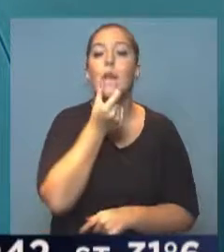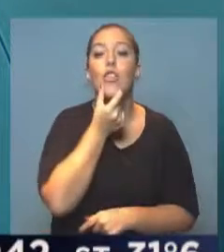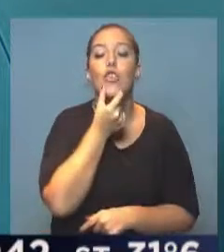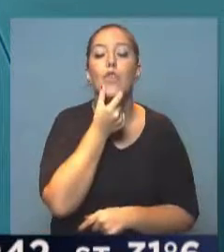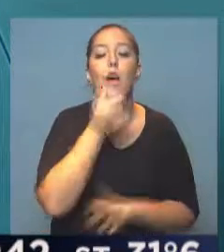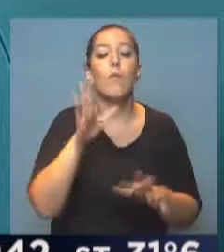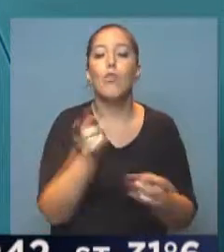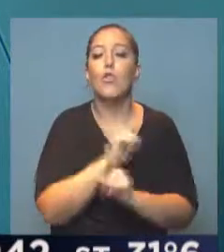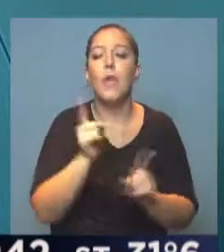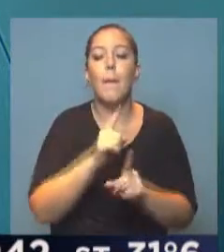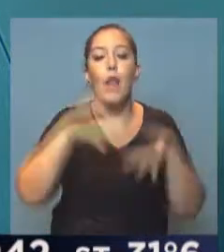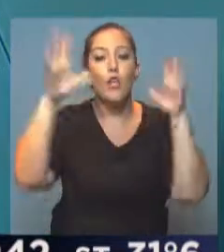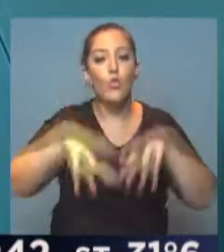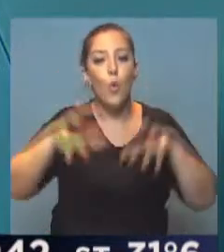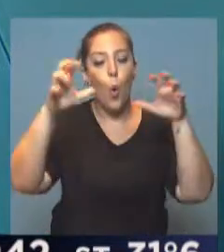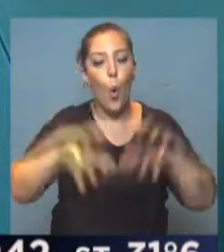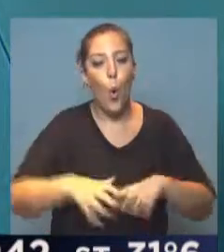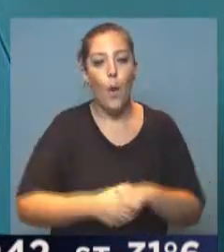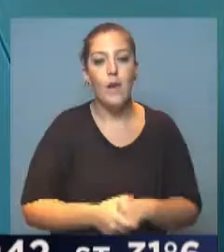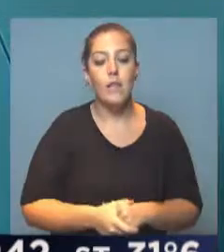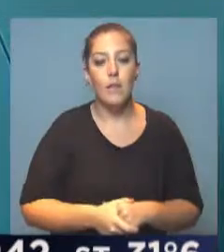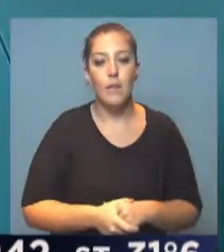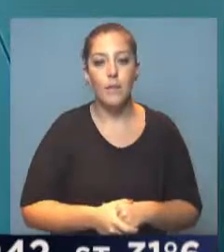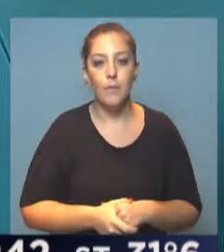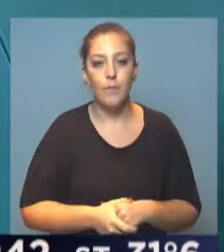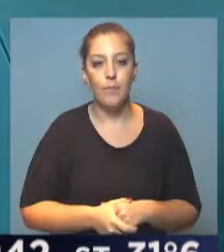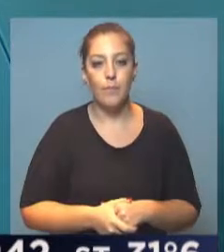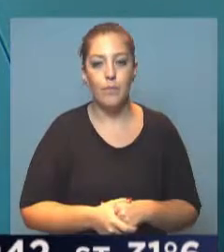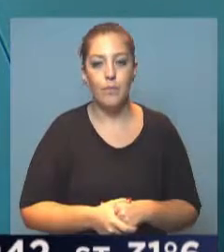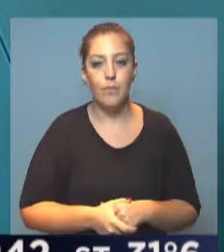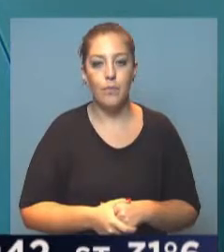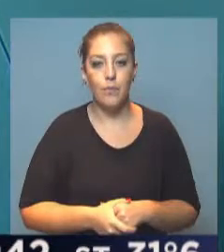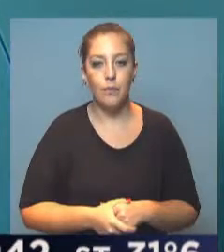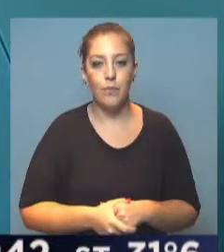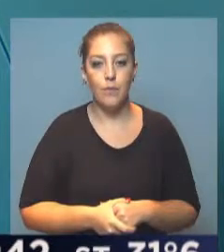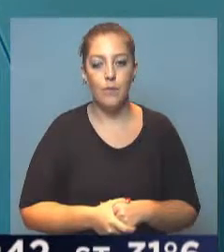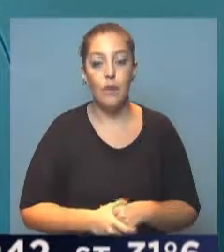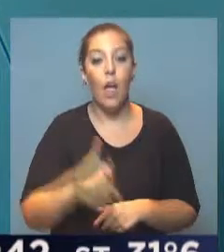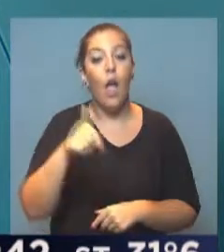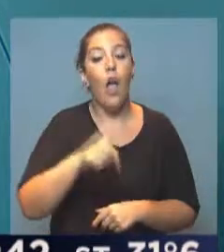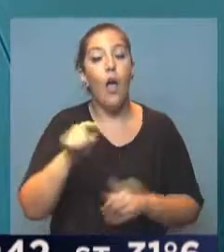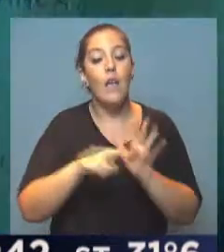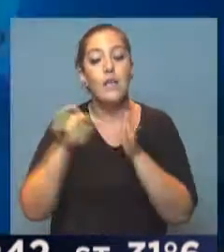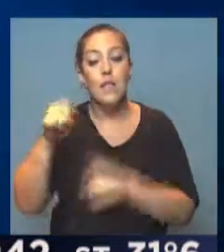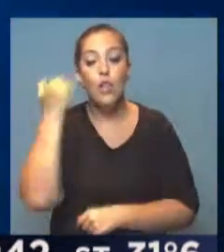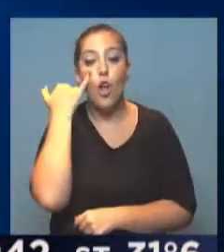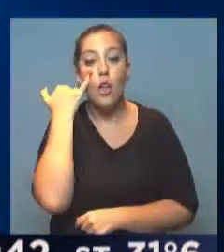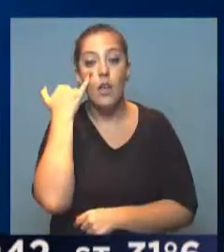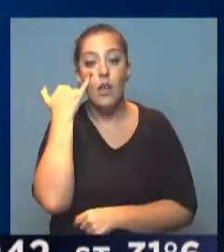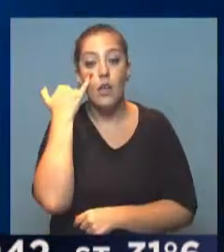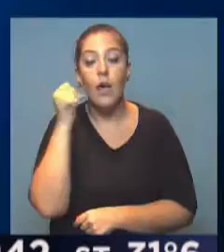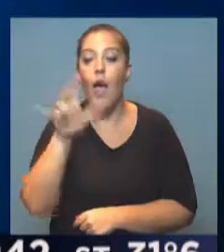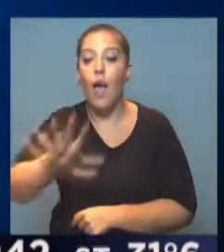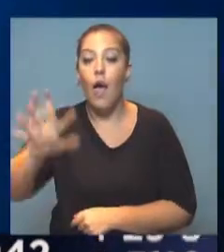se esperan precipitaciones, los fenómenos van a ser aislados. Nos vamos a la zona central y nos encontramos